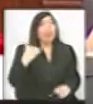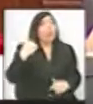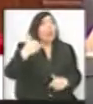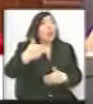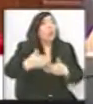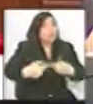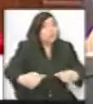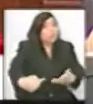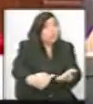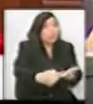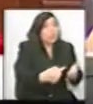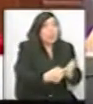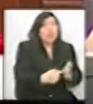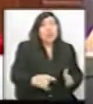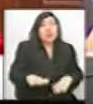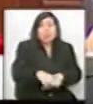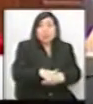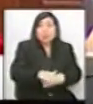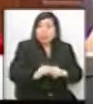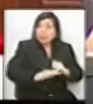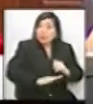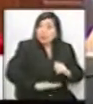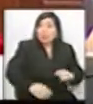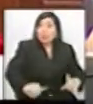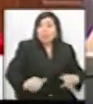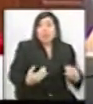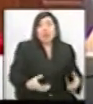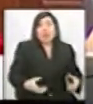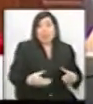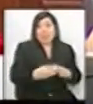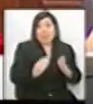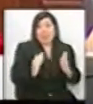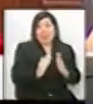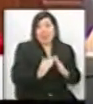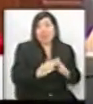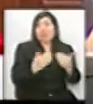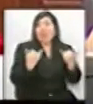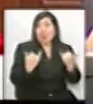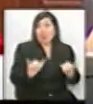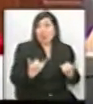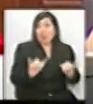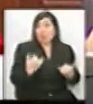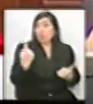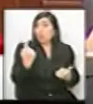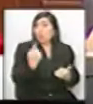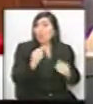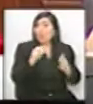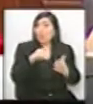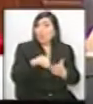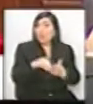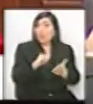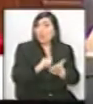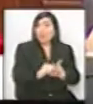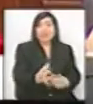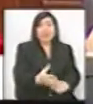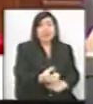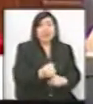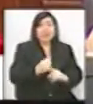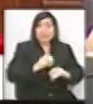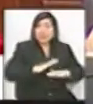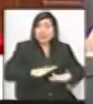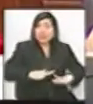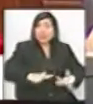parte de la discusión de la ley de uso y gestión de suelo que está en debate en la comisión de vivienda hoy solamente se plantea recuperar